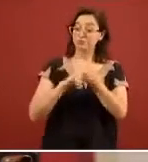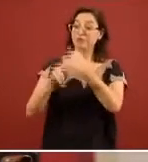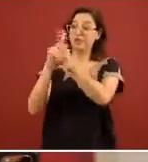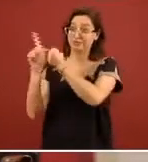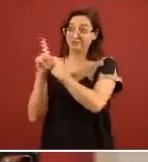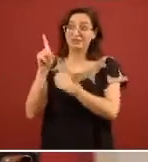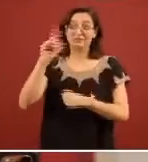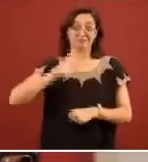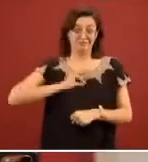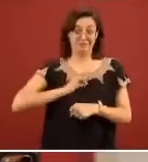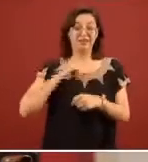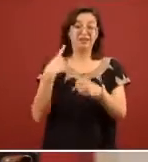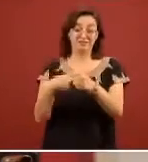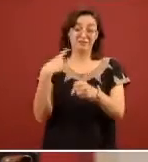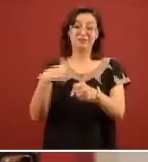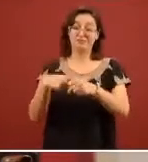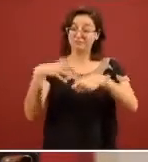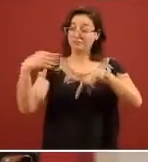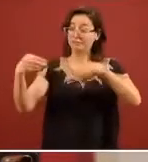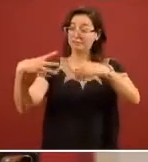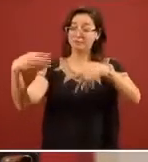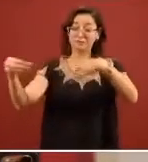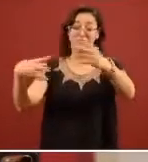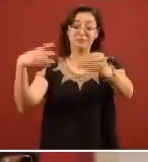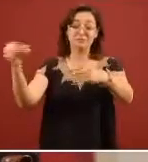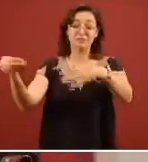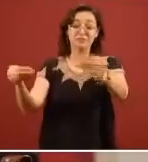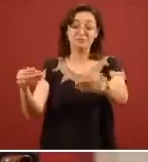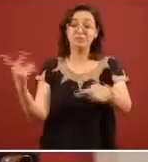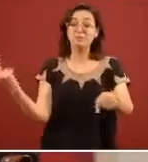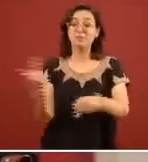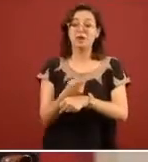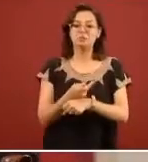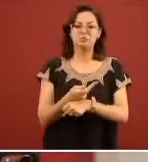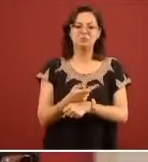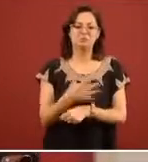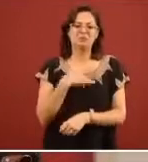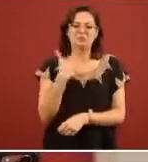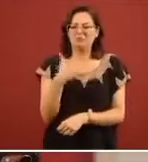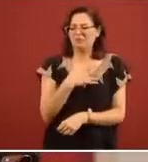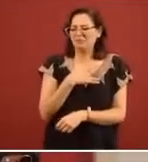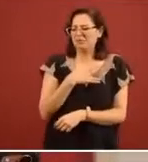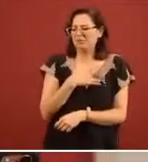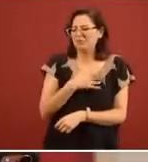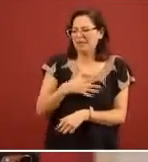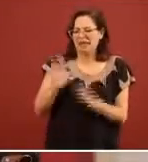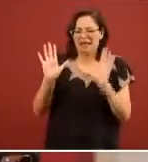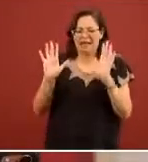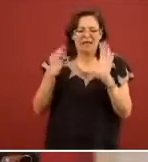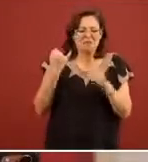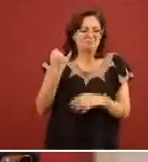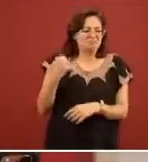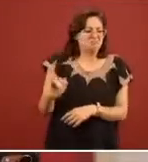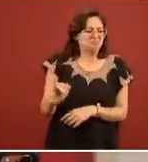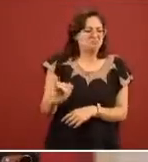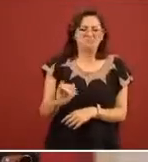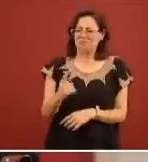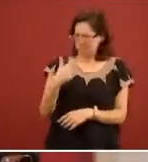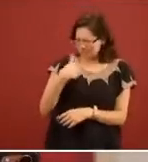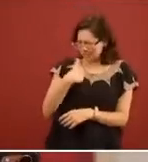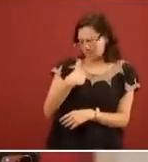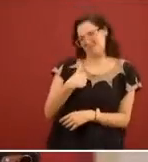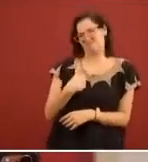epidemia ilustra precisamente que ese estado de ánimo en donde se ve como un problema acaso